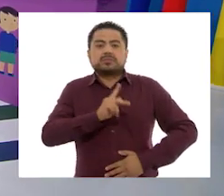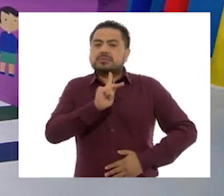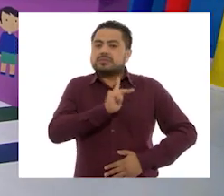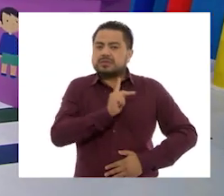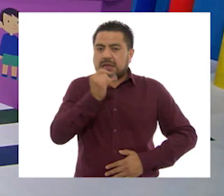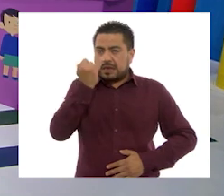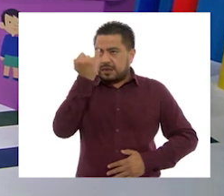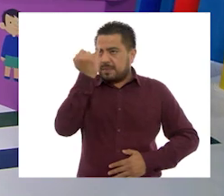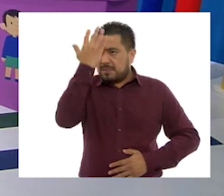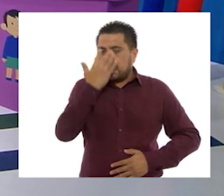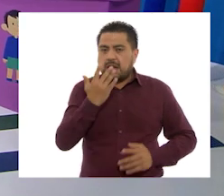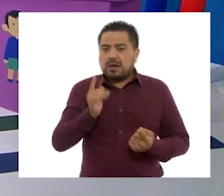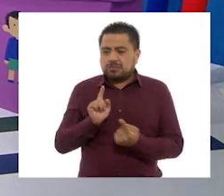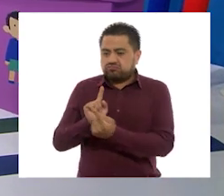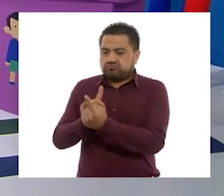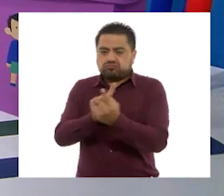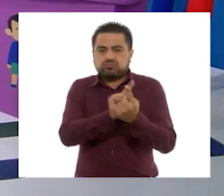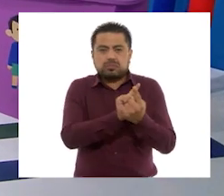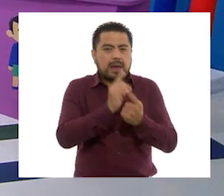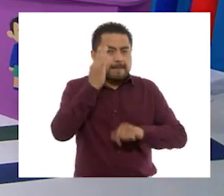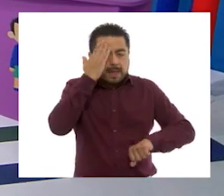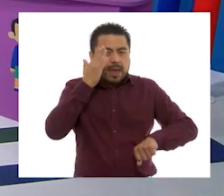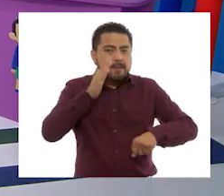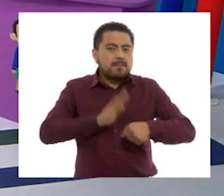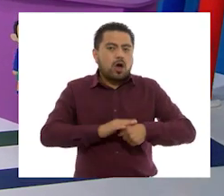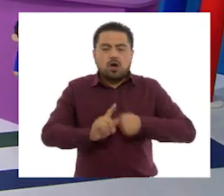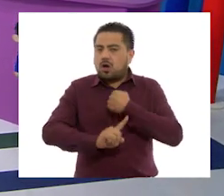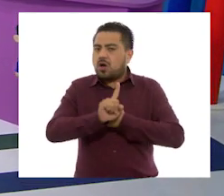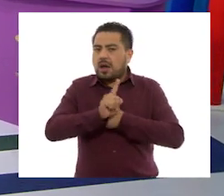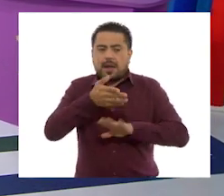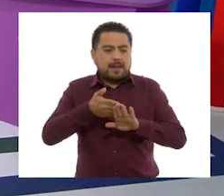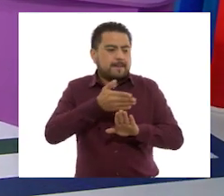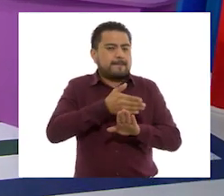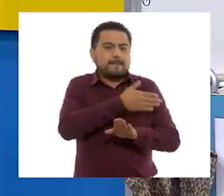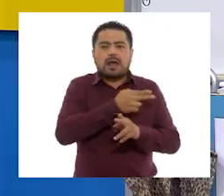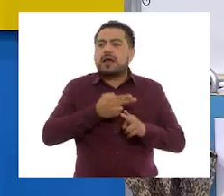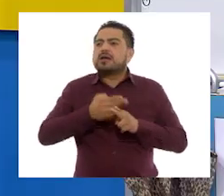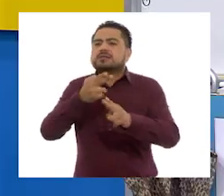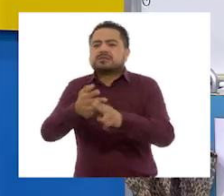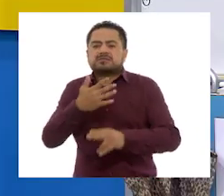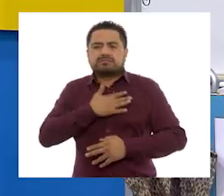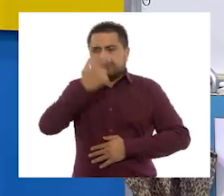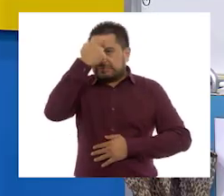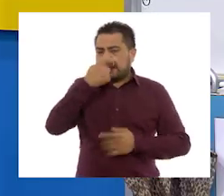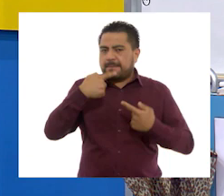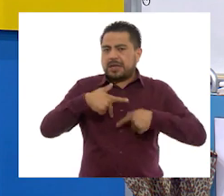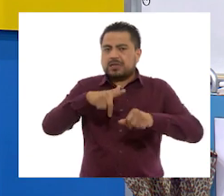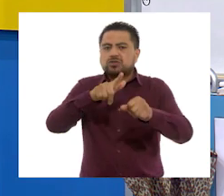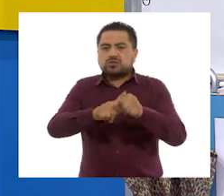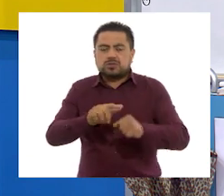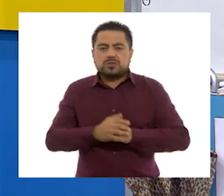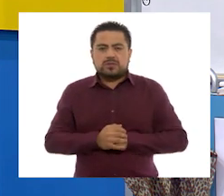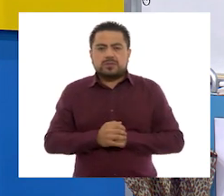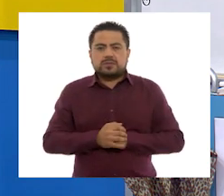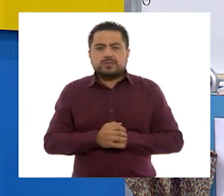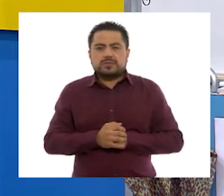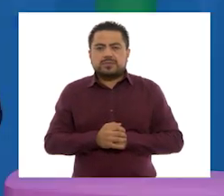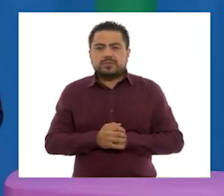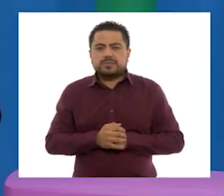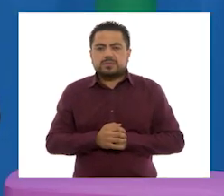nuestra imagen frente a los demás, la memoria de conflictos pasados y hasta nuestro carácter personal.